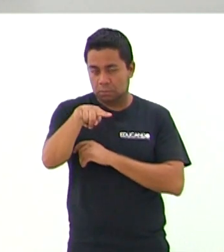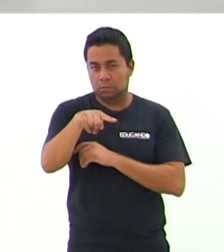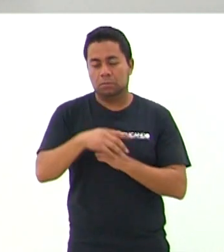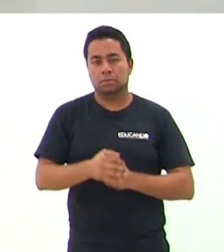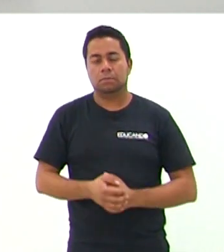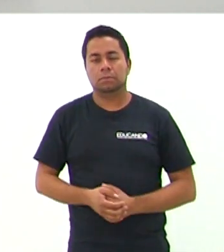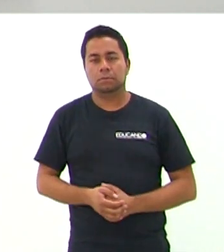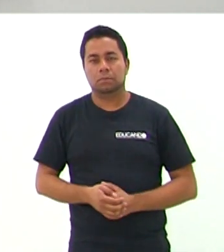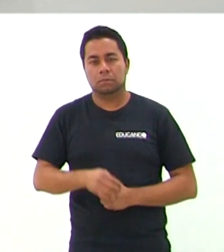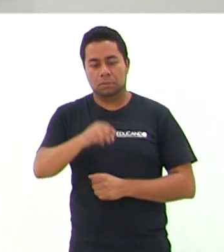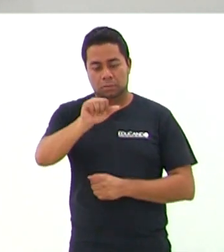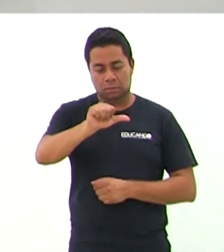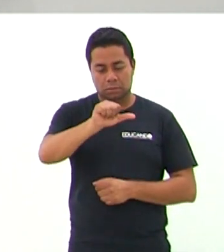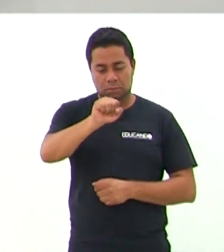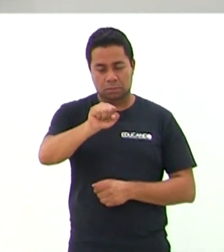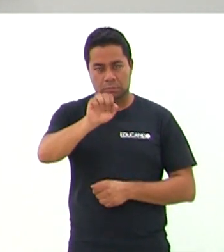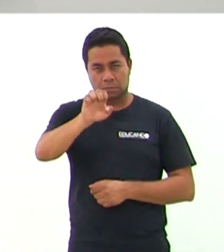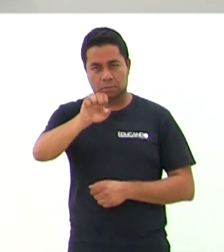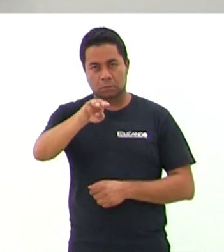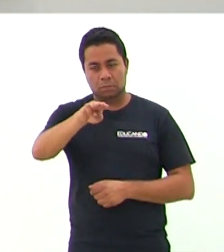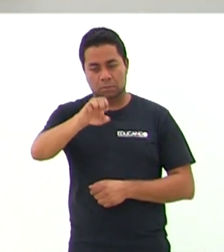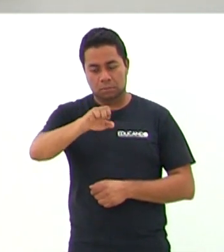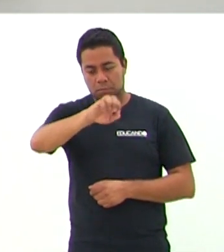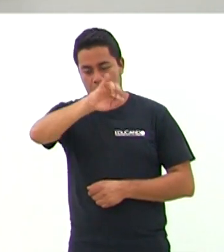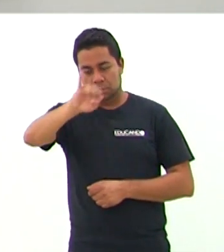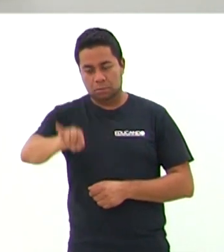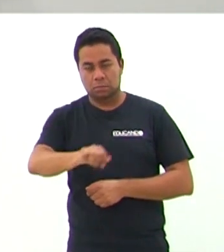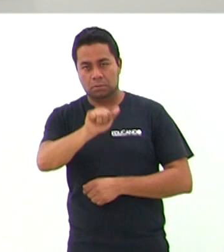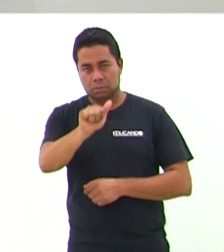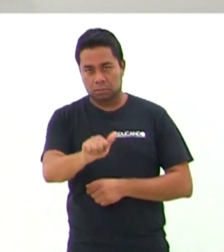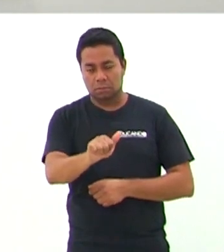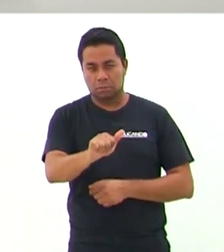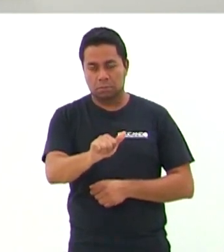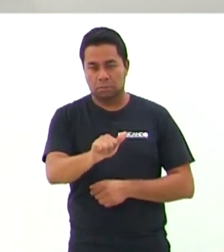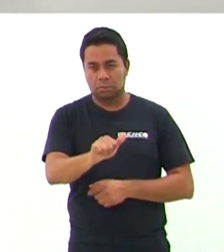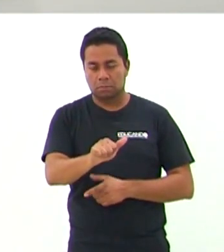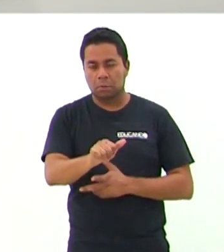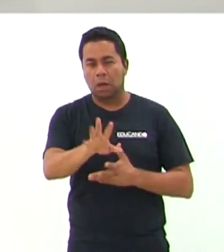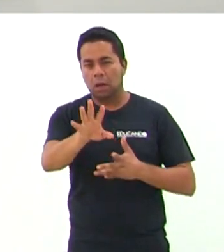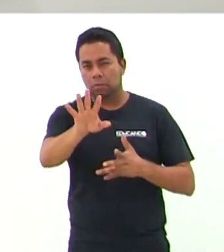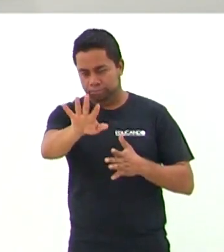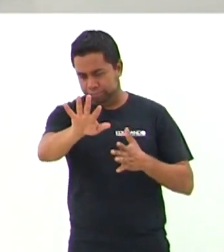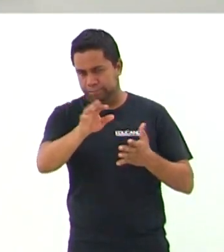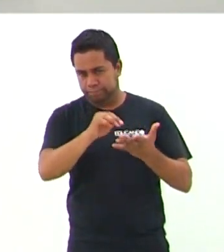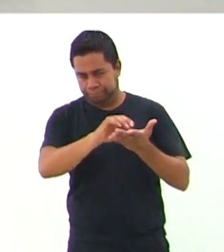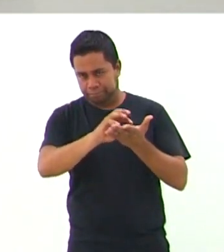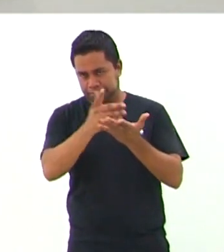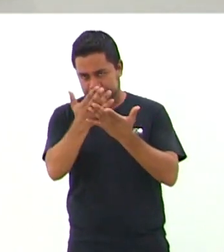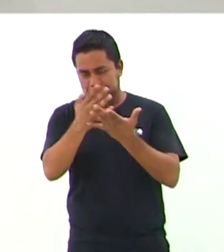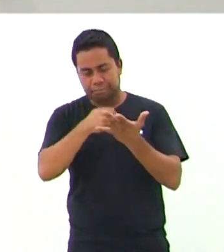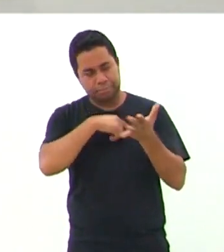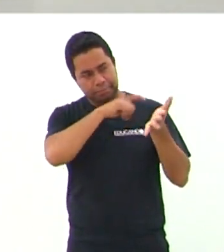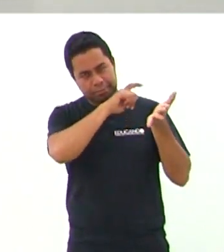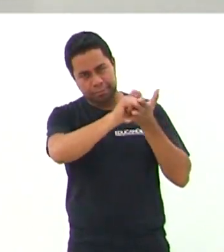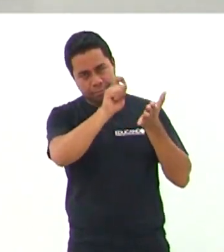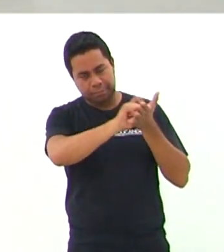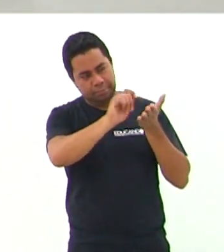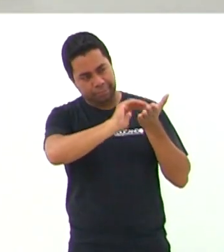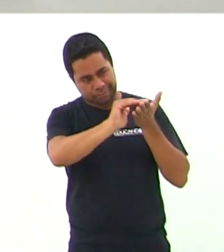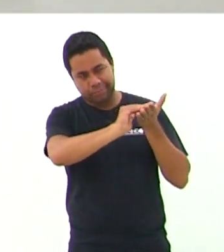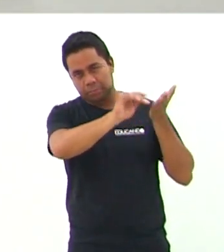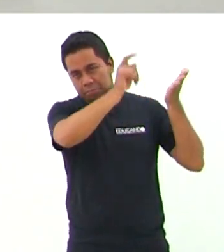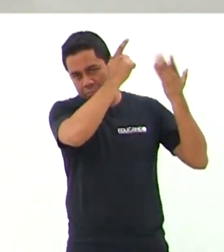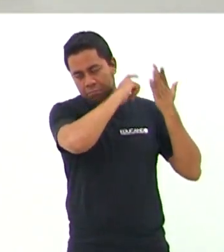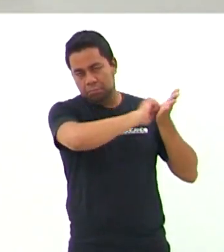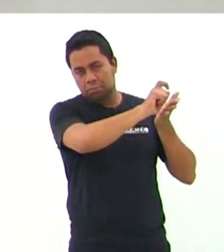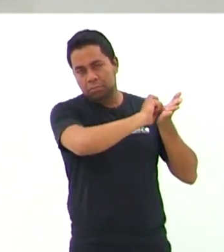es asemeja, bien, a ver, lo voy a poner de este lado.